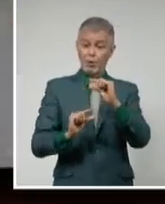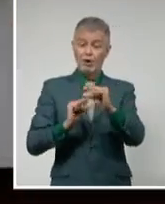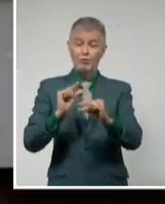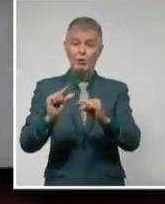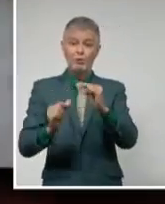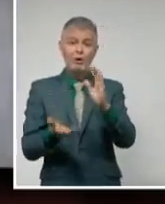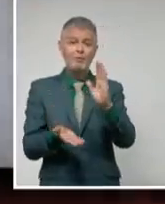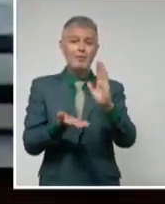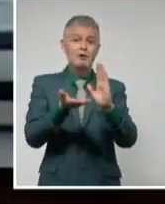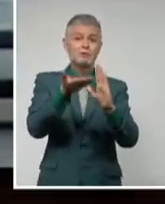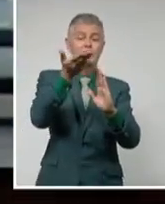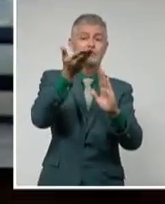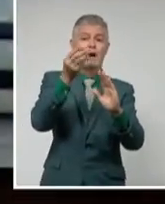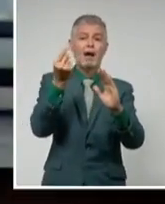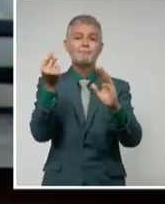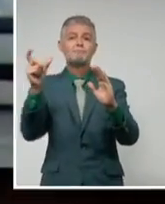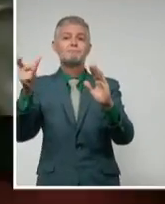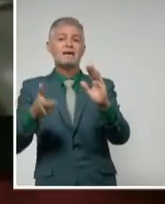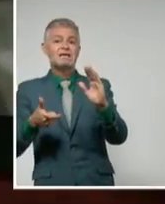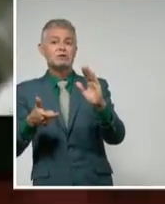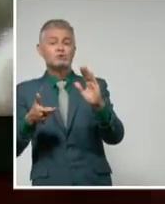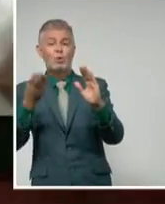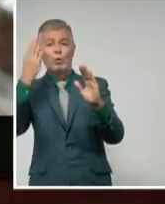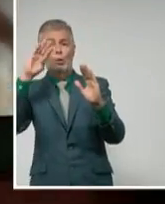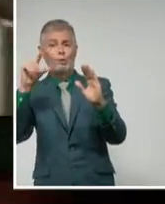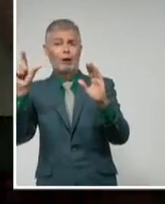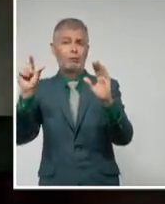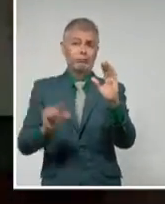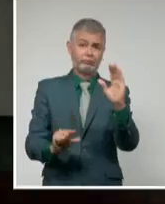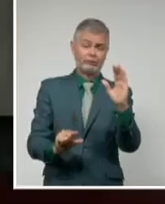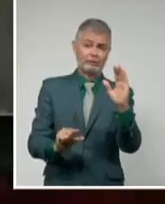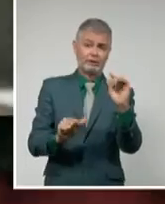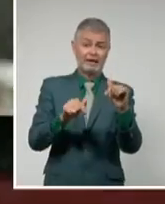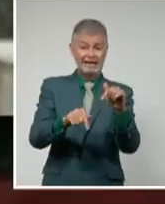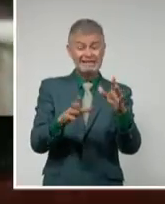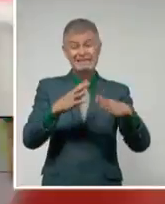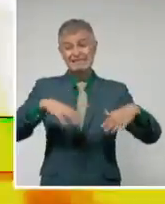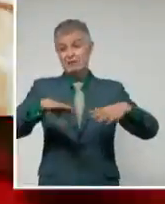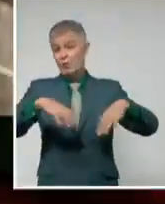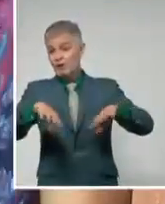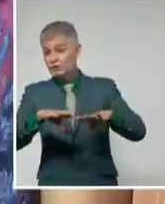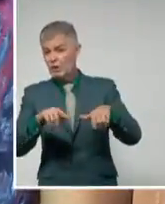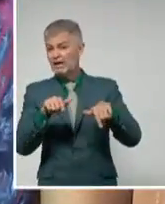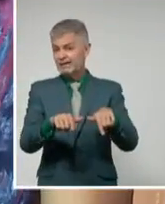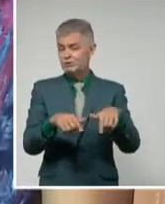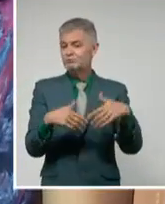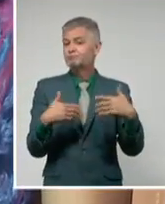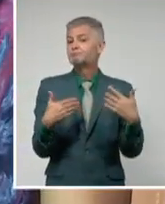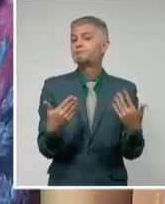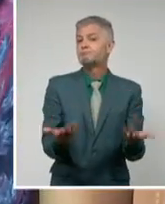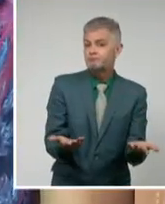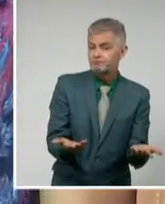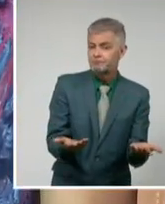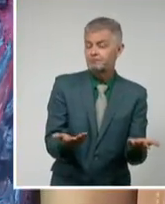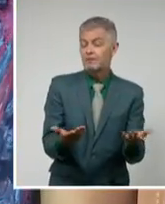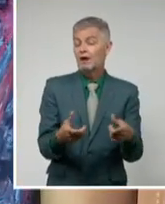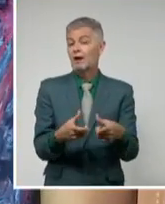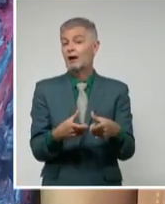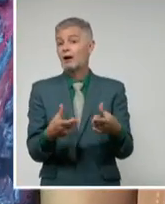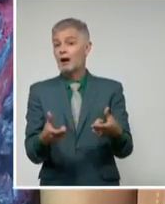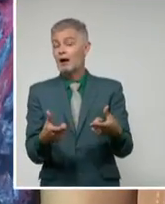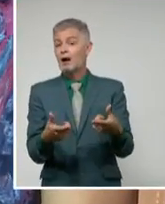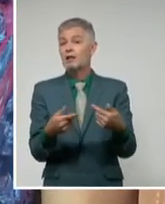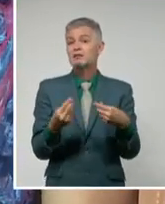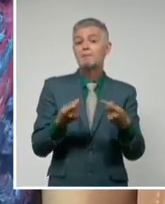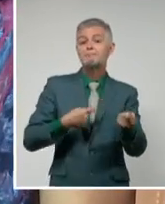que había perdido el peso cubano. Toda esta situación estimuló y amplificó el mercado